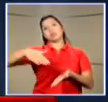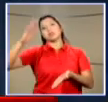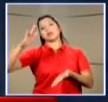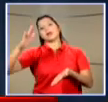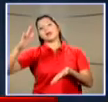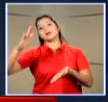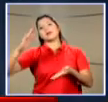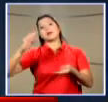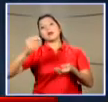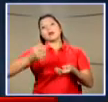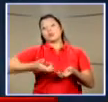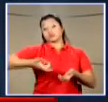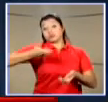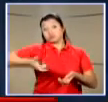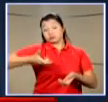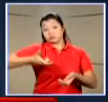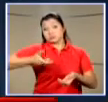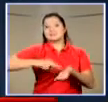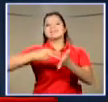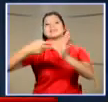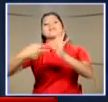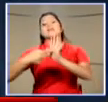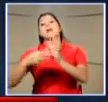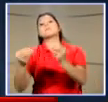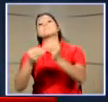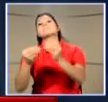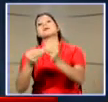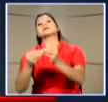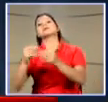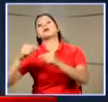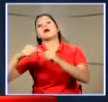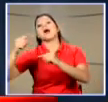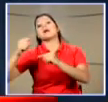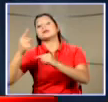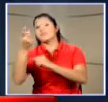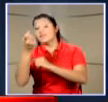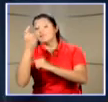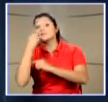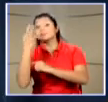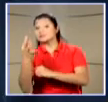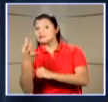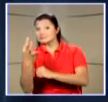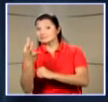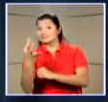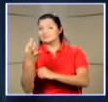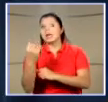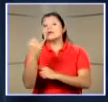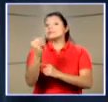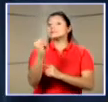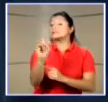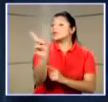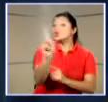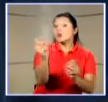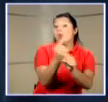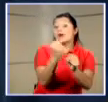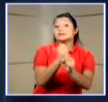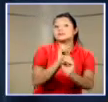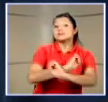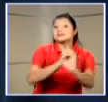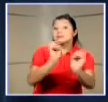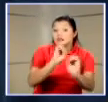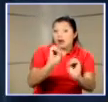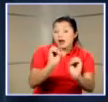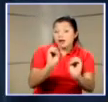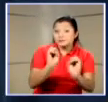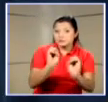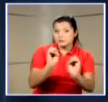déficit fiscal, que ya lo llevaría a 6.7. Si no se hace nada, y aquí coinciden números nuestros con números